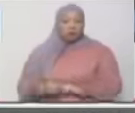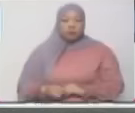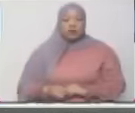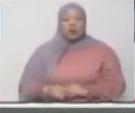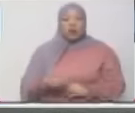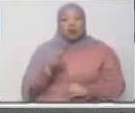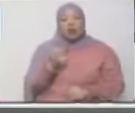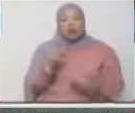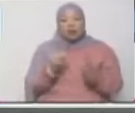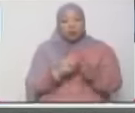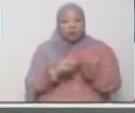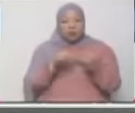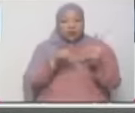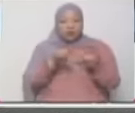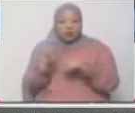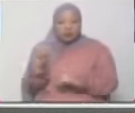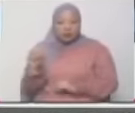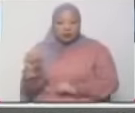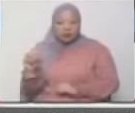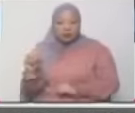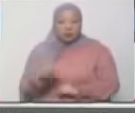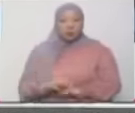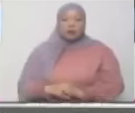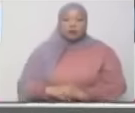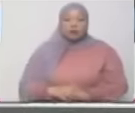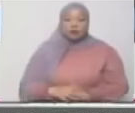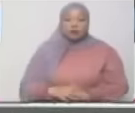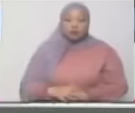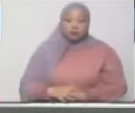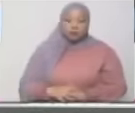3.600. Y tenemos